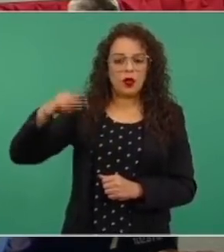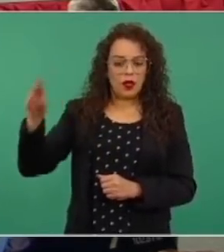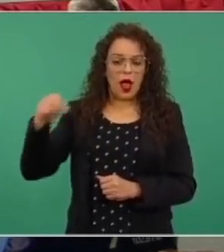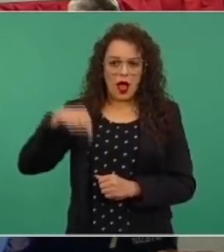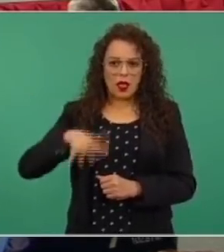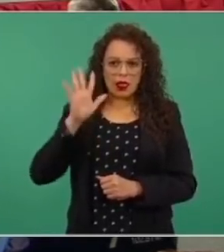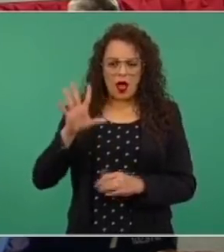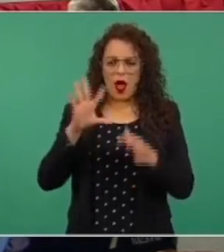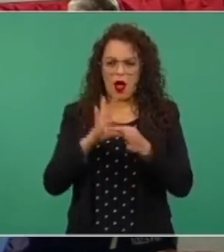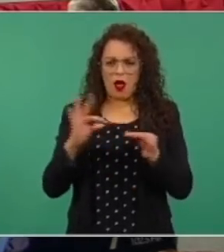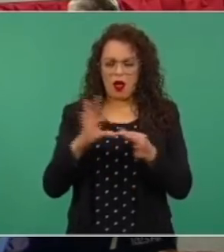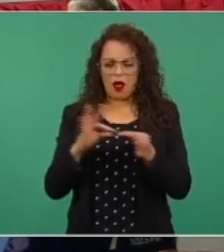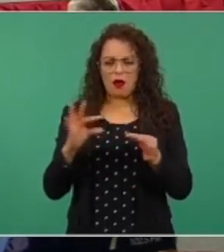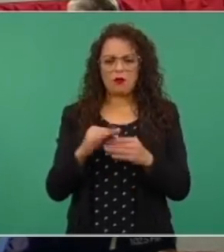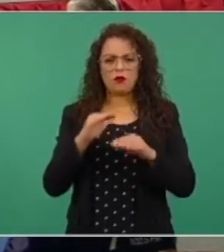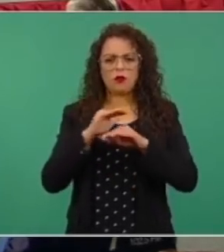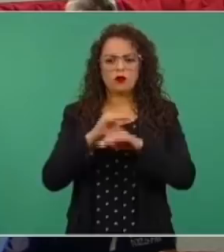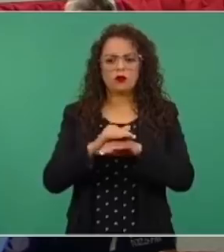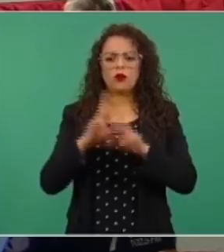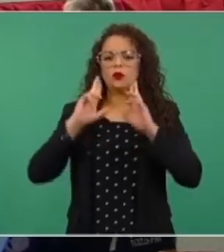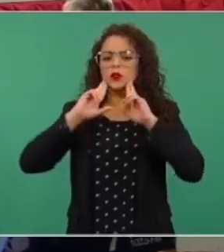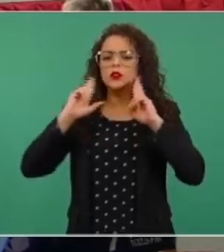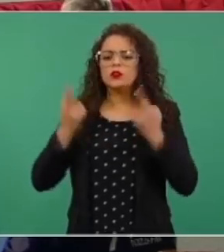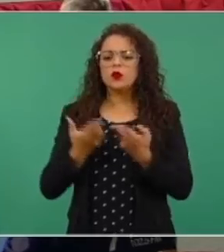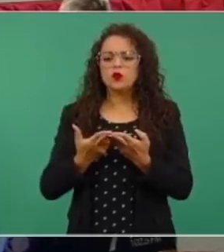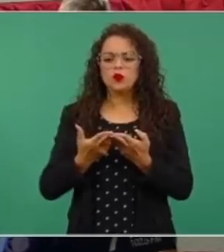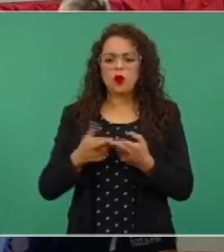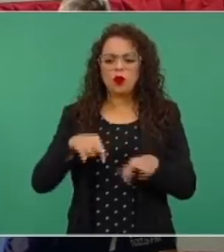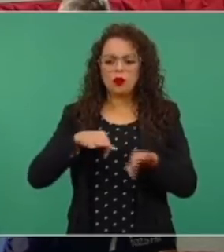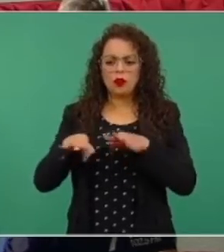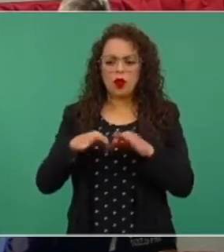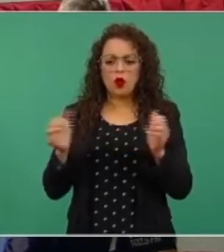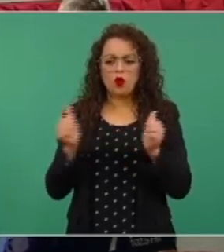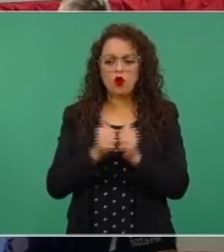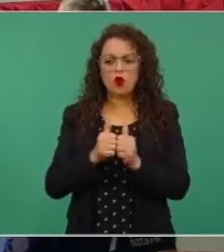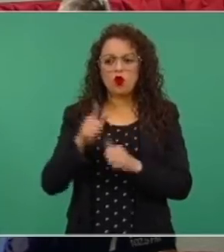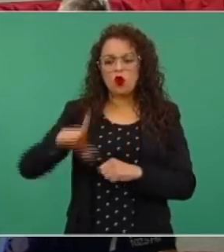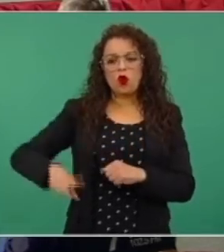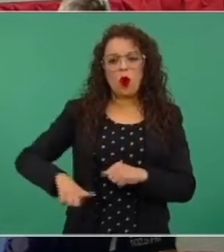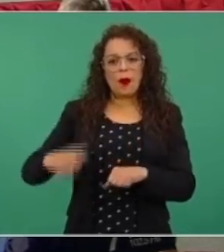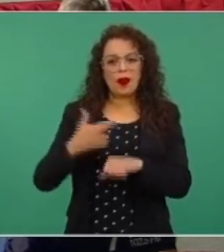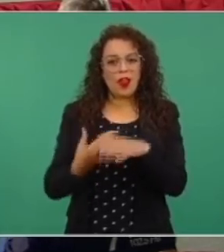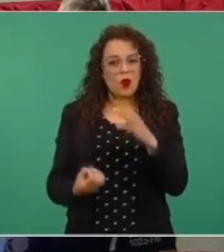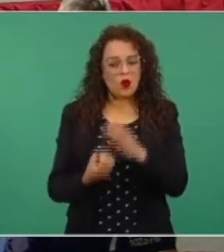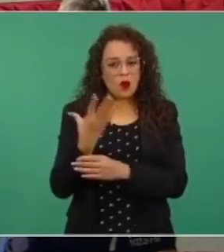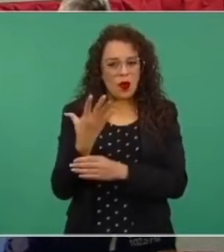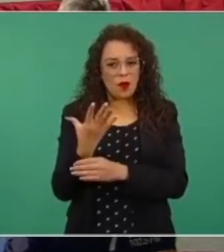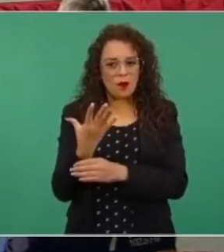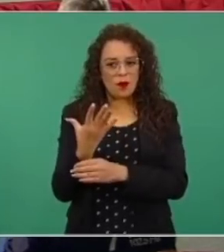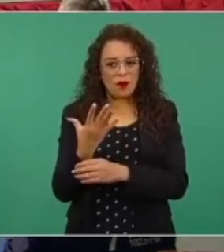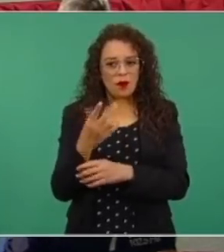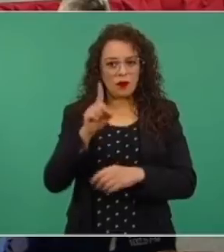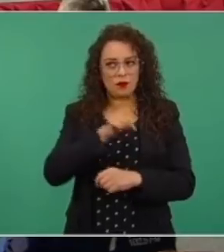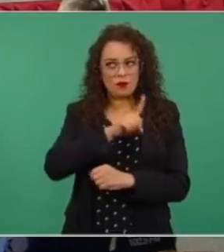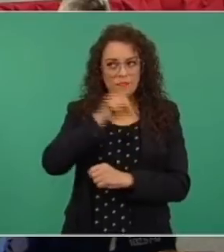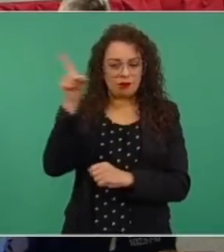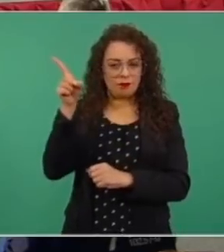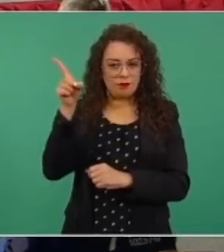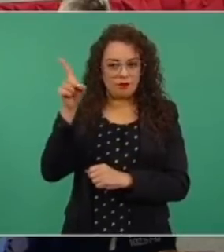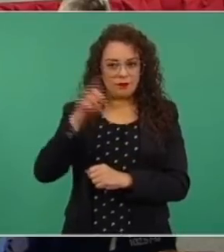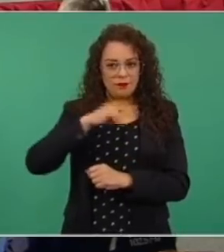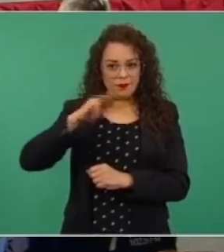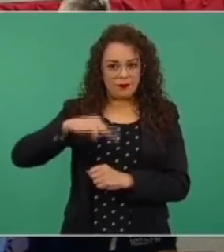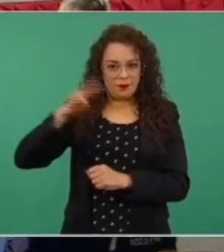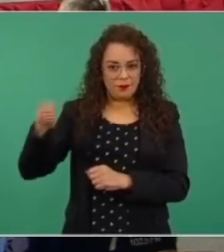aquí, respecto a esta reunión de trabajo que se tuvo con el nuevo gobernador allá, Y todo